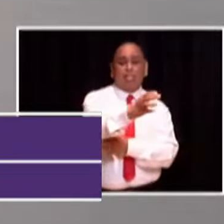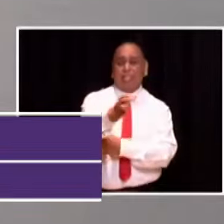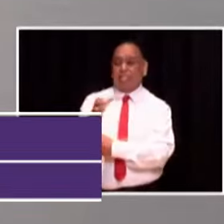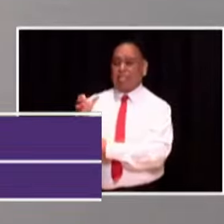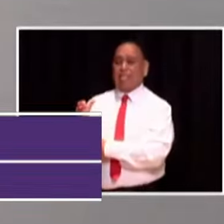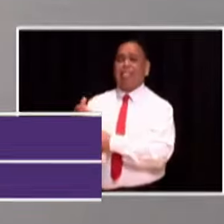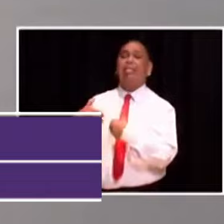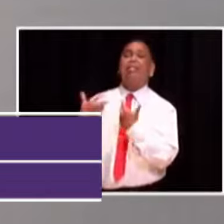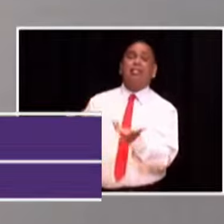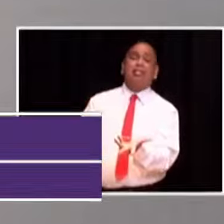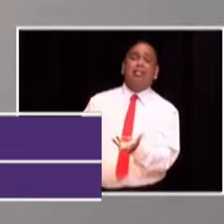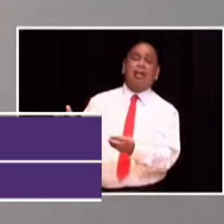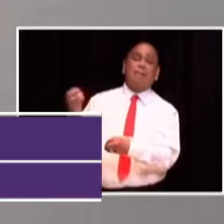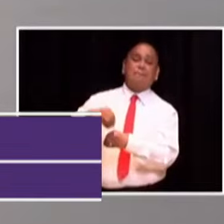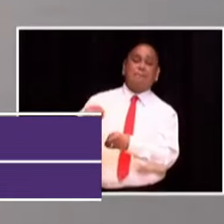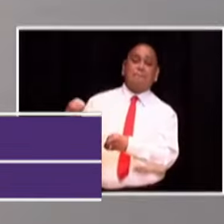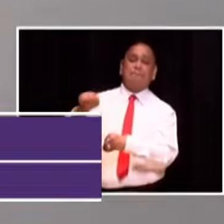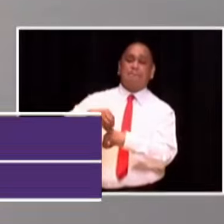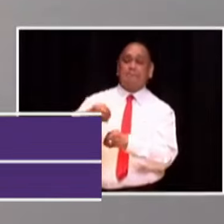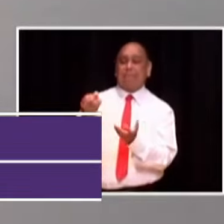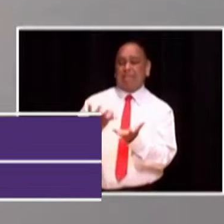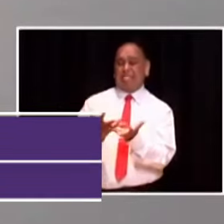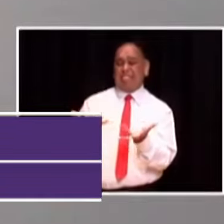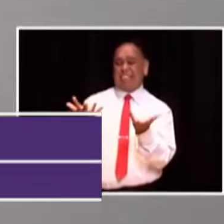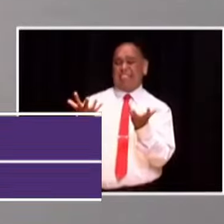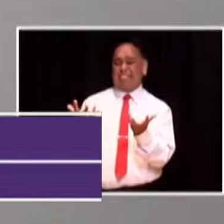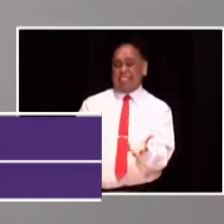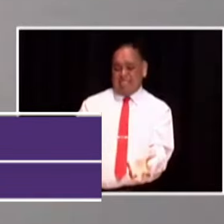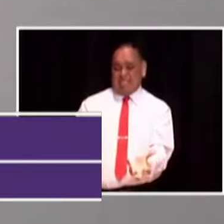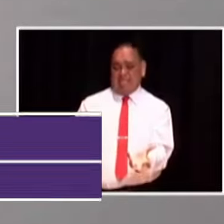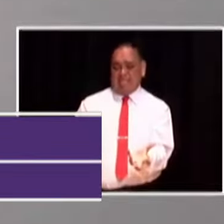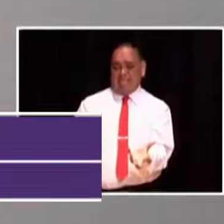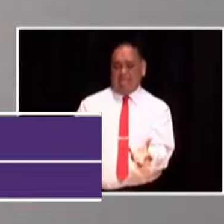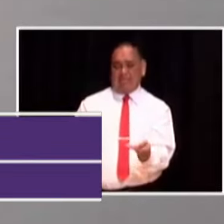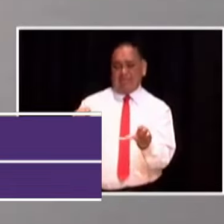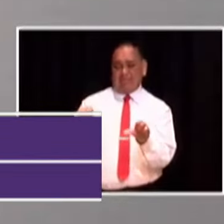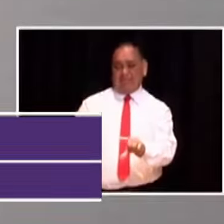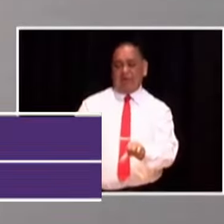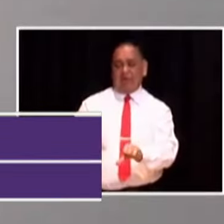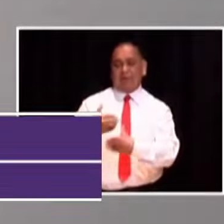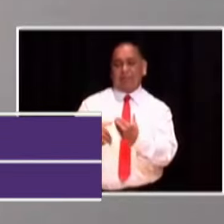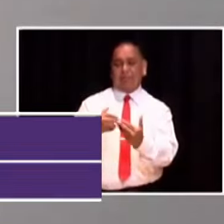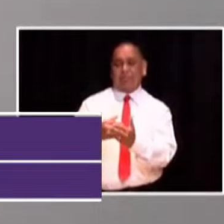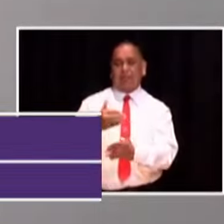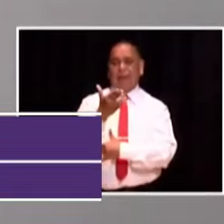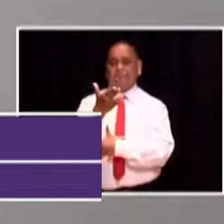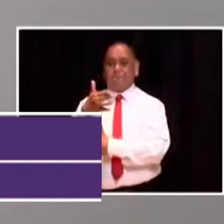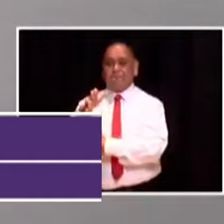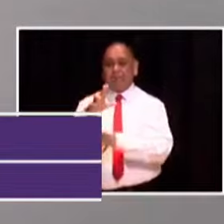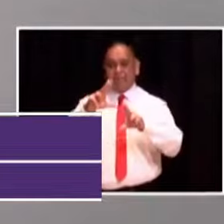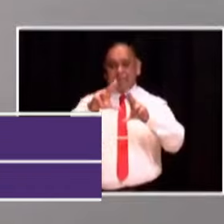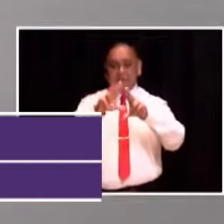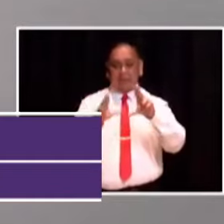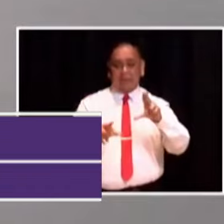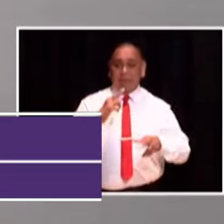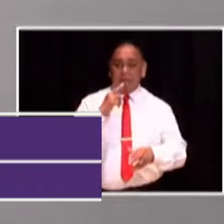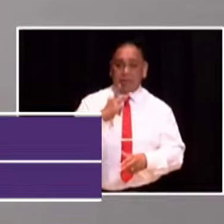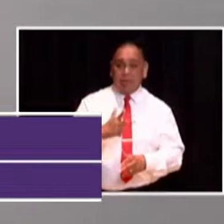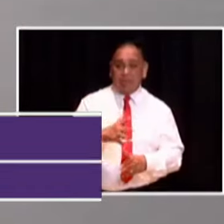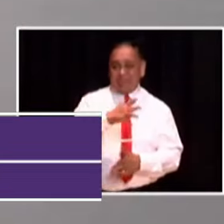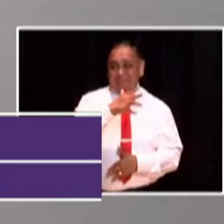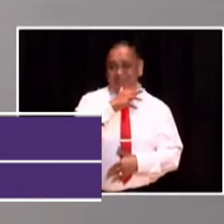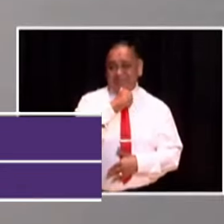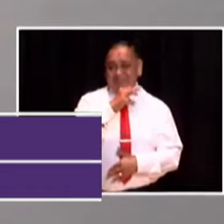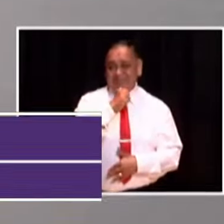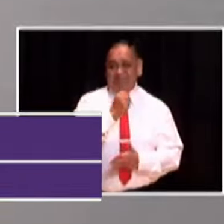eso va a provocar todavía más sequía, pérdida de suelos y a la larga menor soberanía alimentaria. Estos son